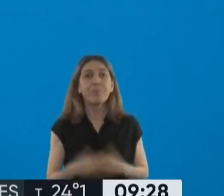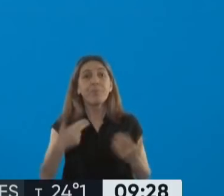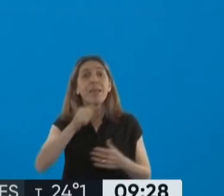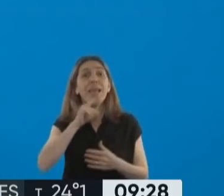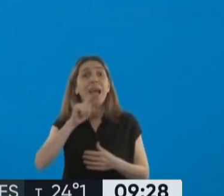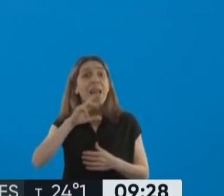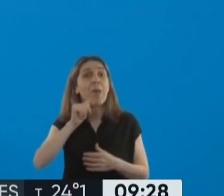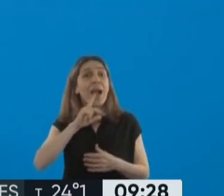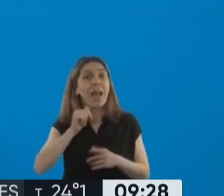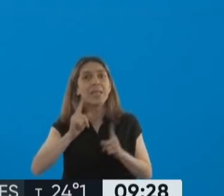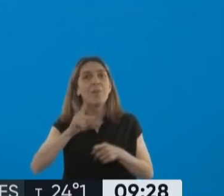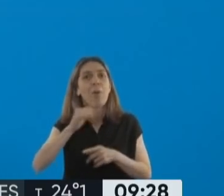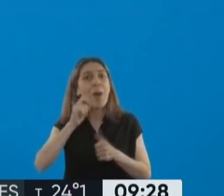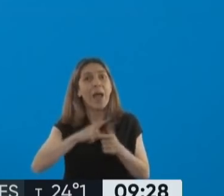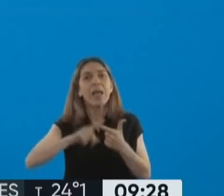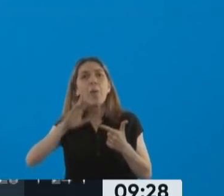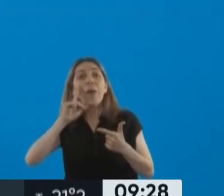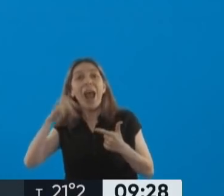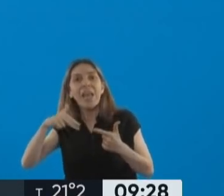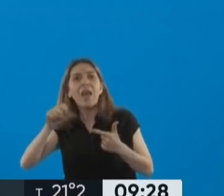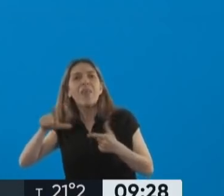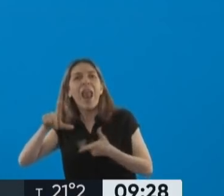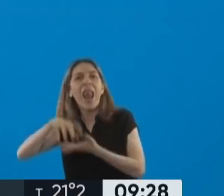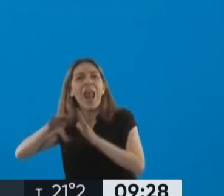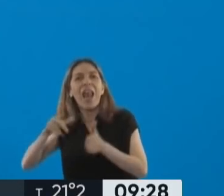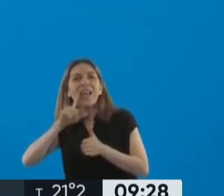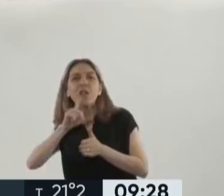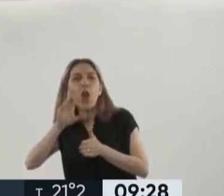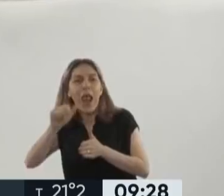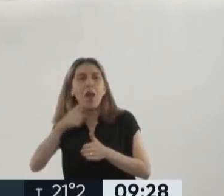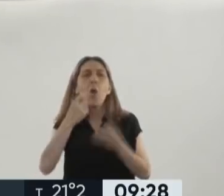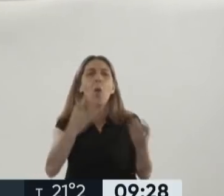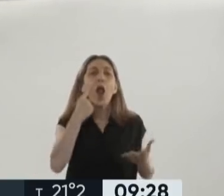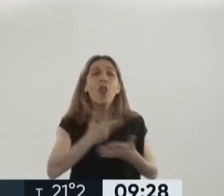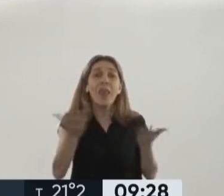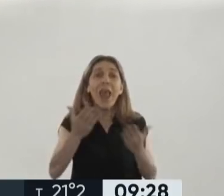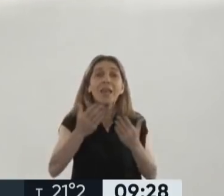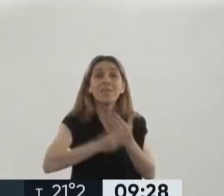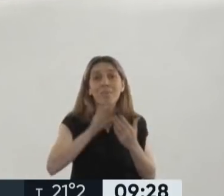Natalia Bacareza, de BAE, y Brian Meyer, del Litoral. Sí, ¿qué tal? Buenos días, ministra.